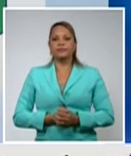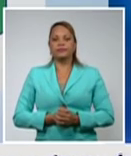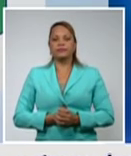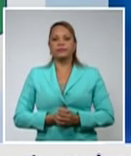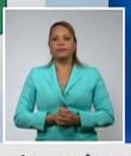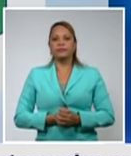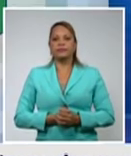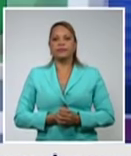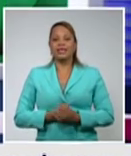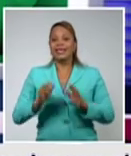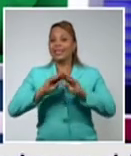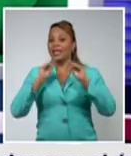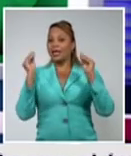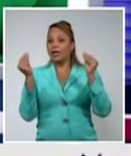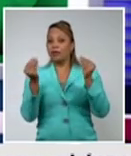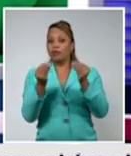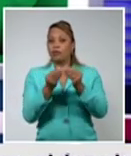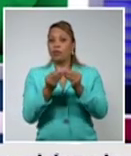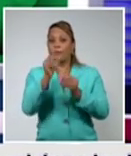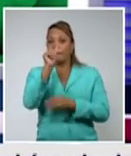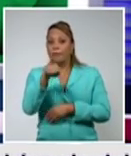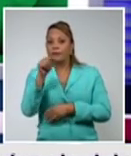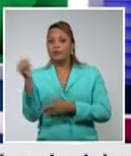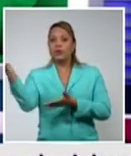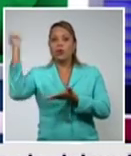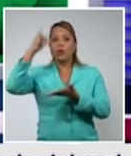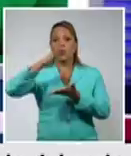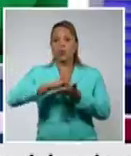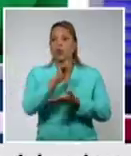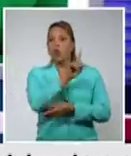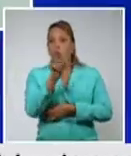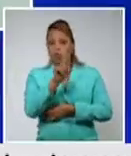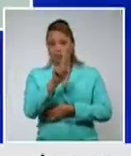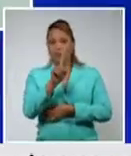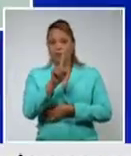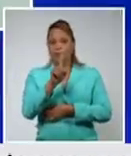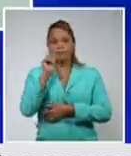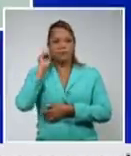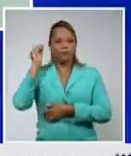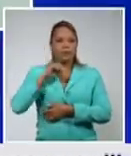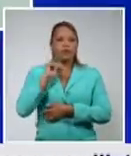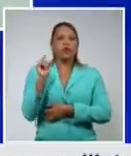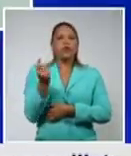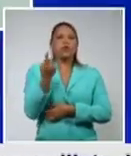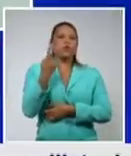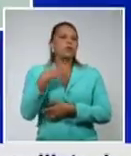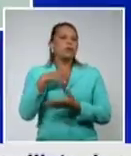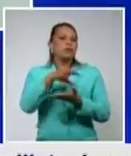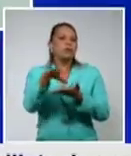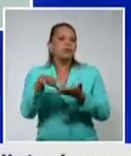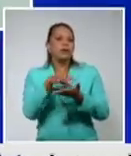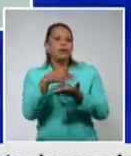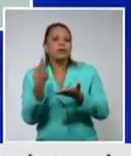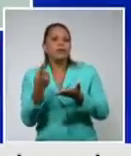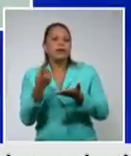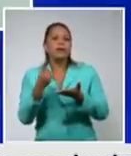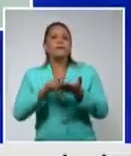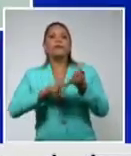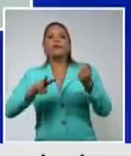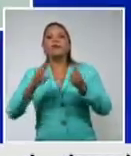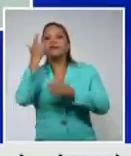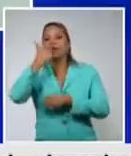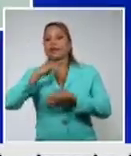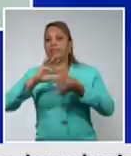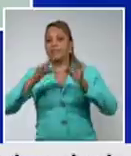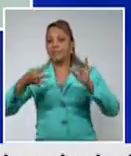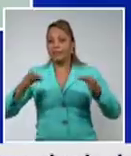Del total de importados, que son 11, uno se corresponde con la provincia de Artemisa,